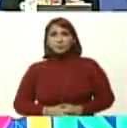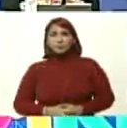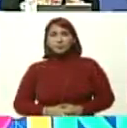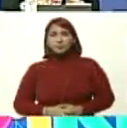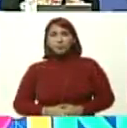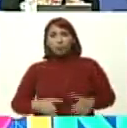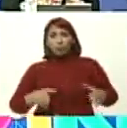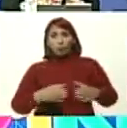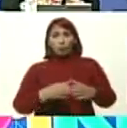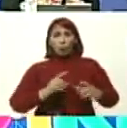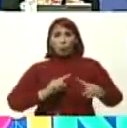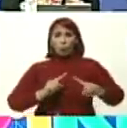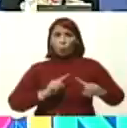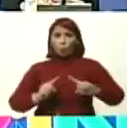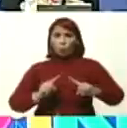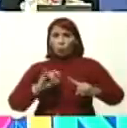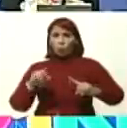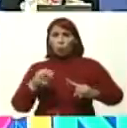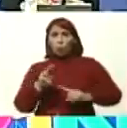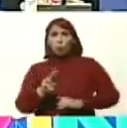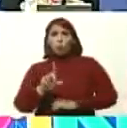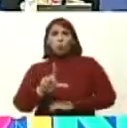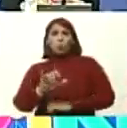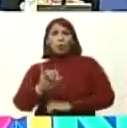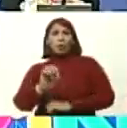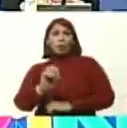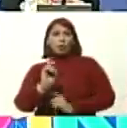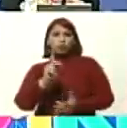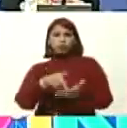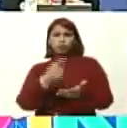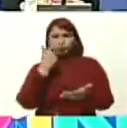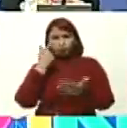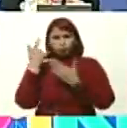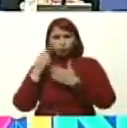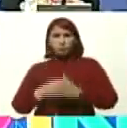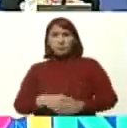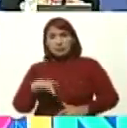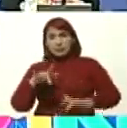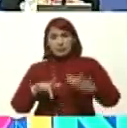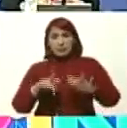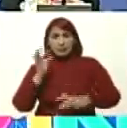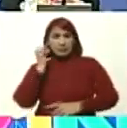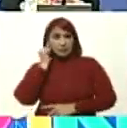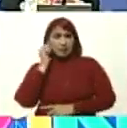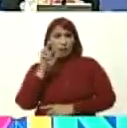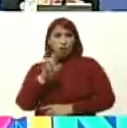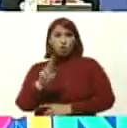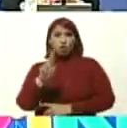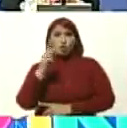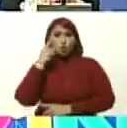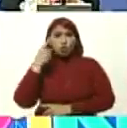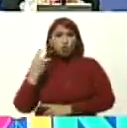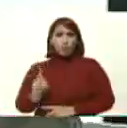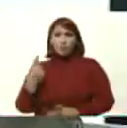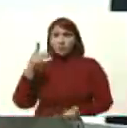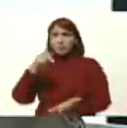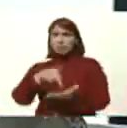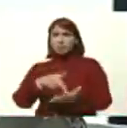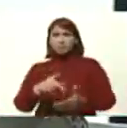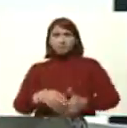Equipo de organización, Julio César León Heredia, presente. Secretaria, Robert Zapoleo,